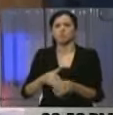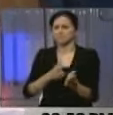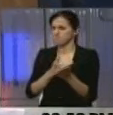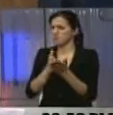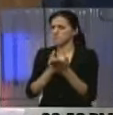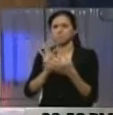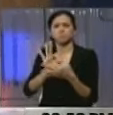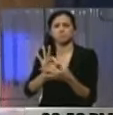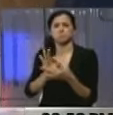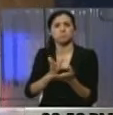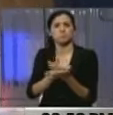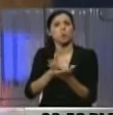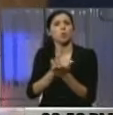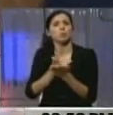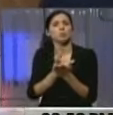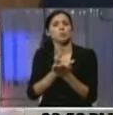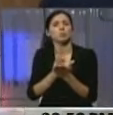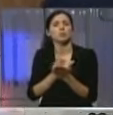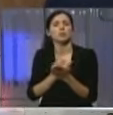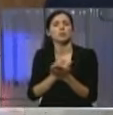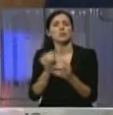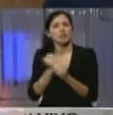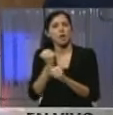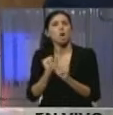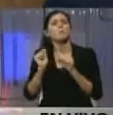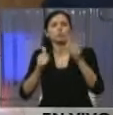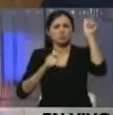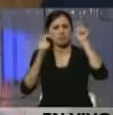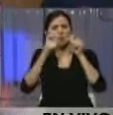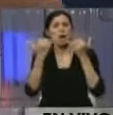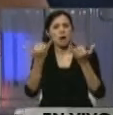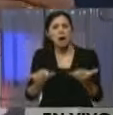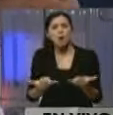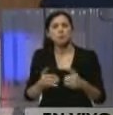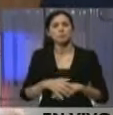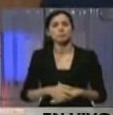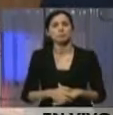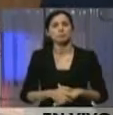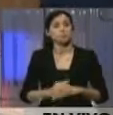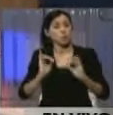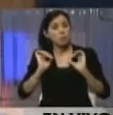y firmeza el legado de nuestro presidente Hugo Chávez. Hoy estamos